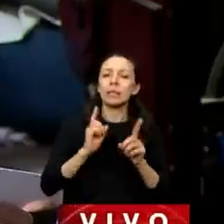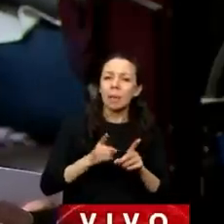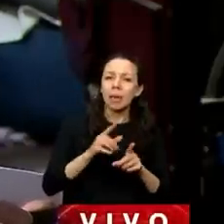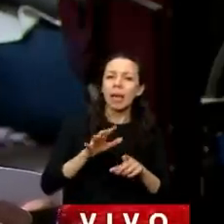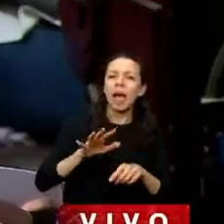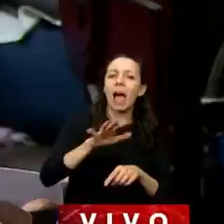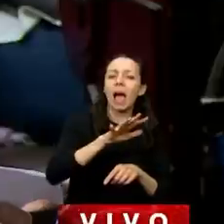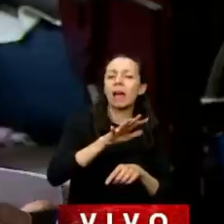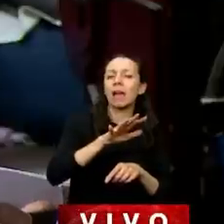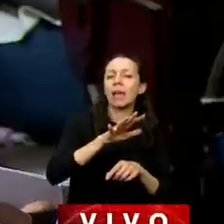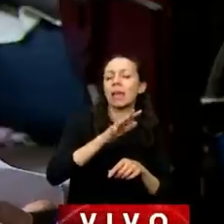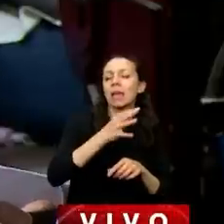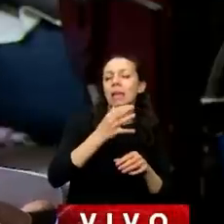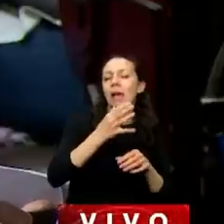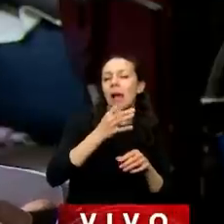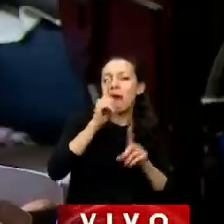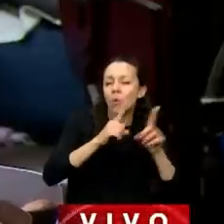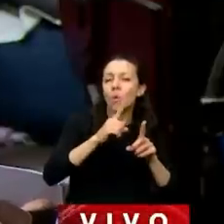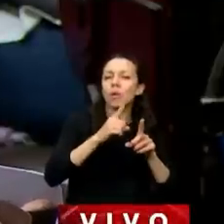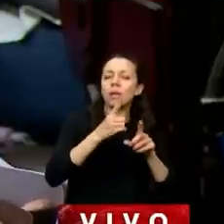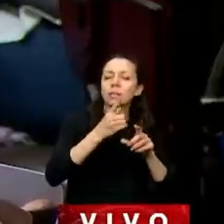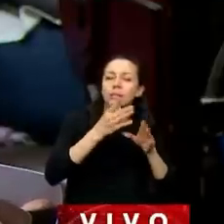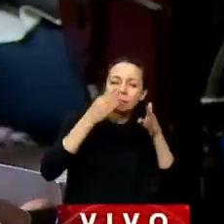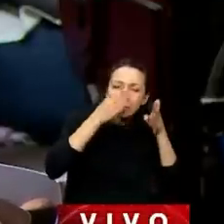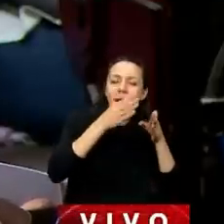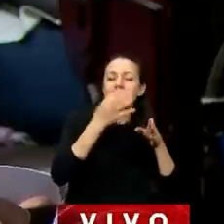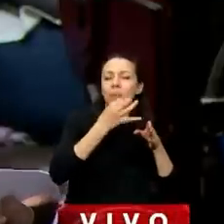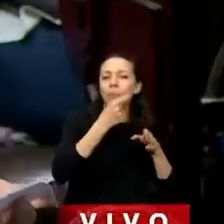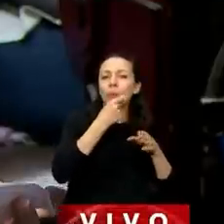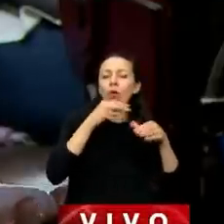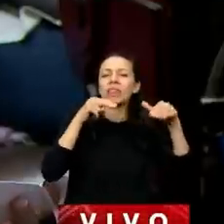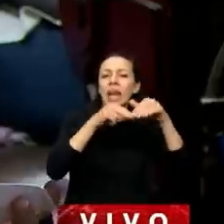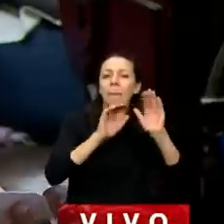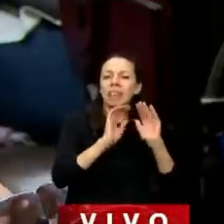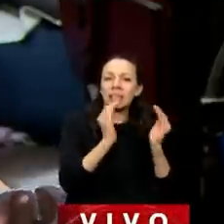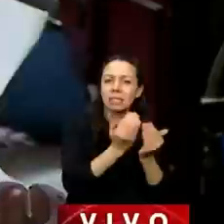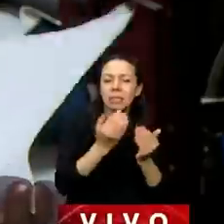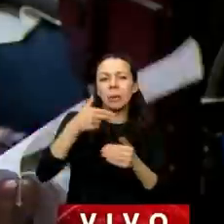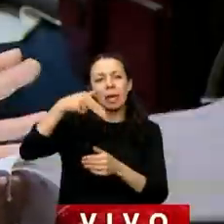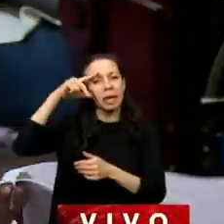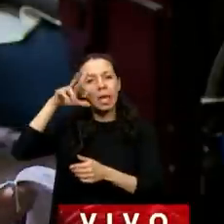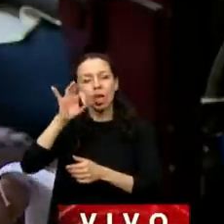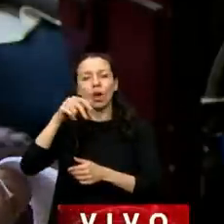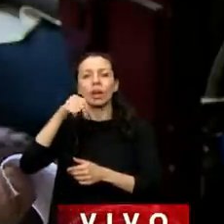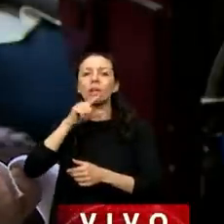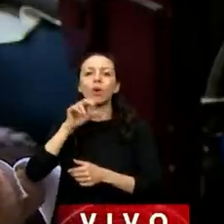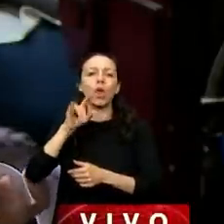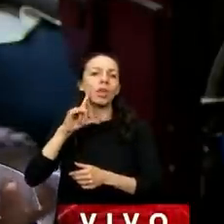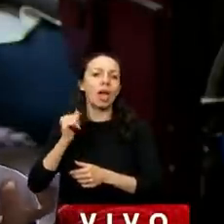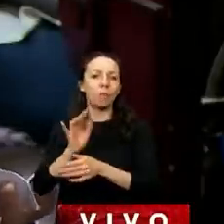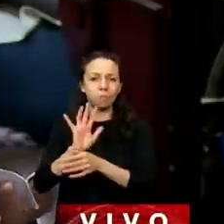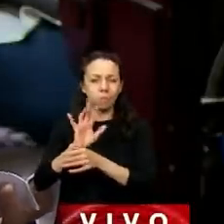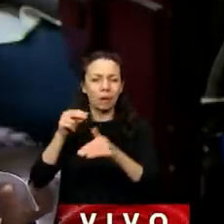áreas de las especialidades críticas como terapia intensiva y neonatología.